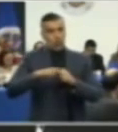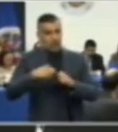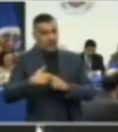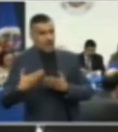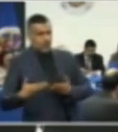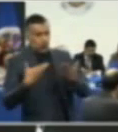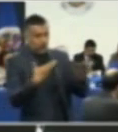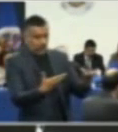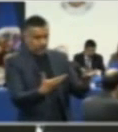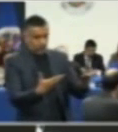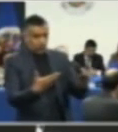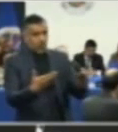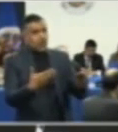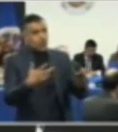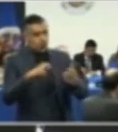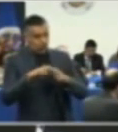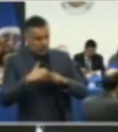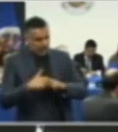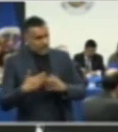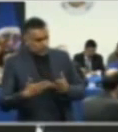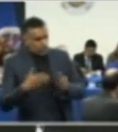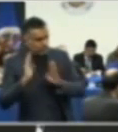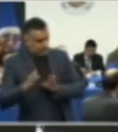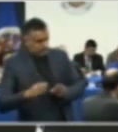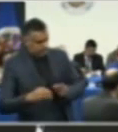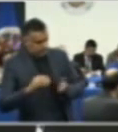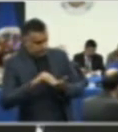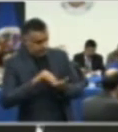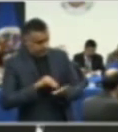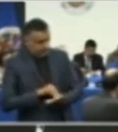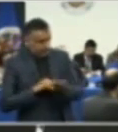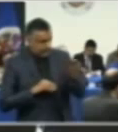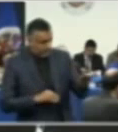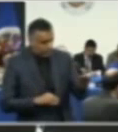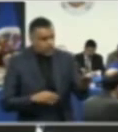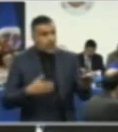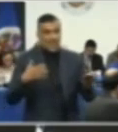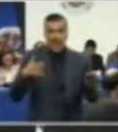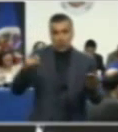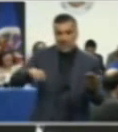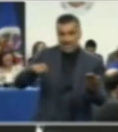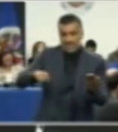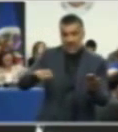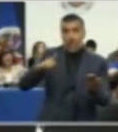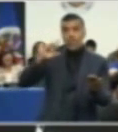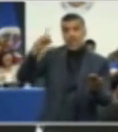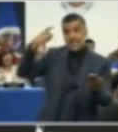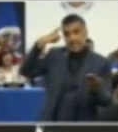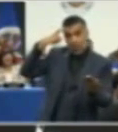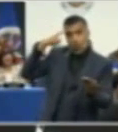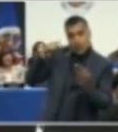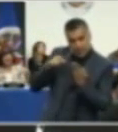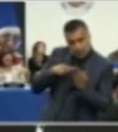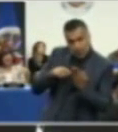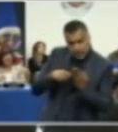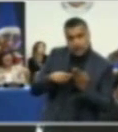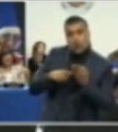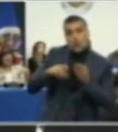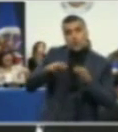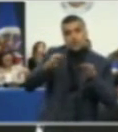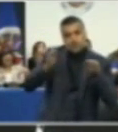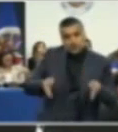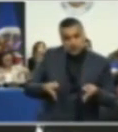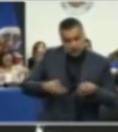expuestos, los problemas han sido planteados, hay una quizá necesidad por parte del Estado de poder ir